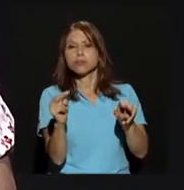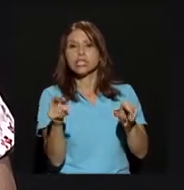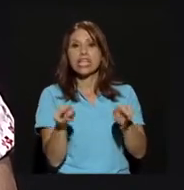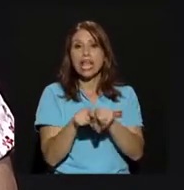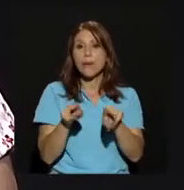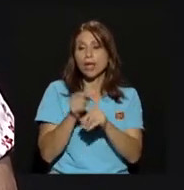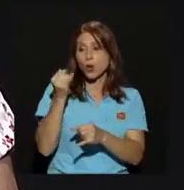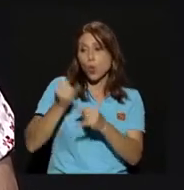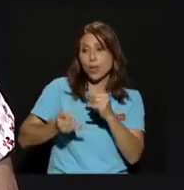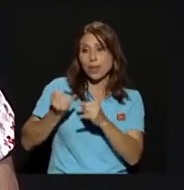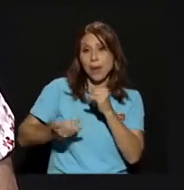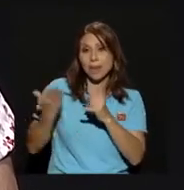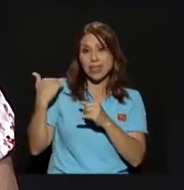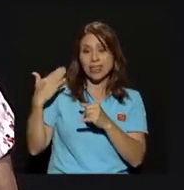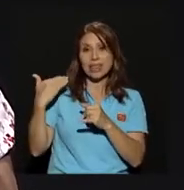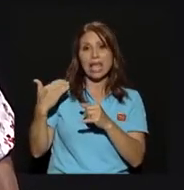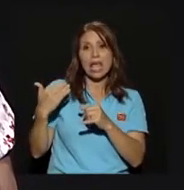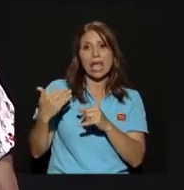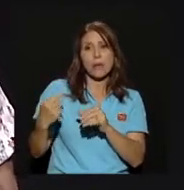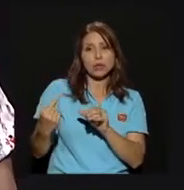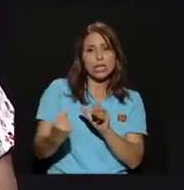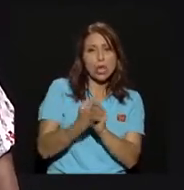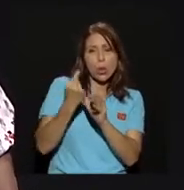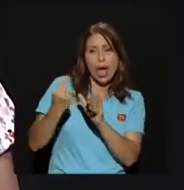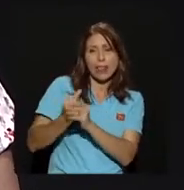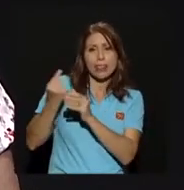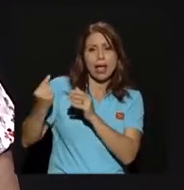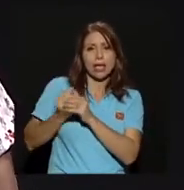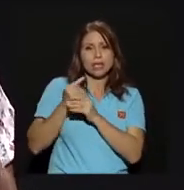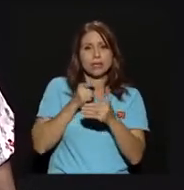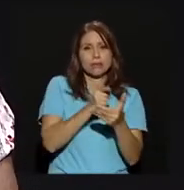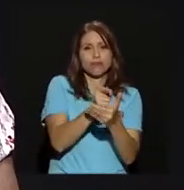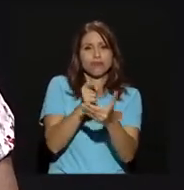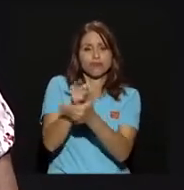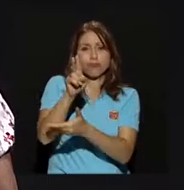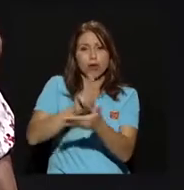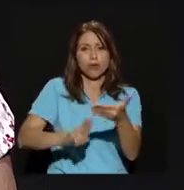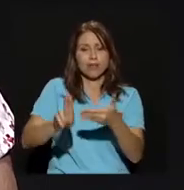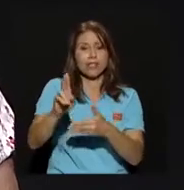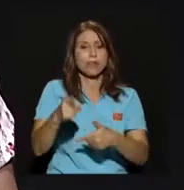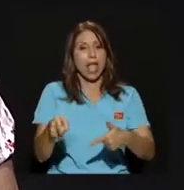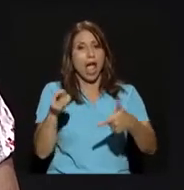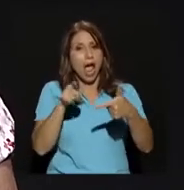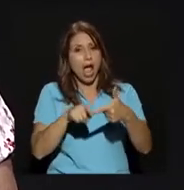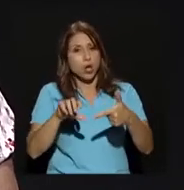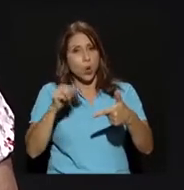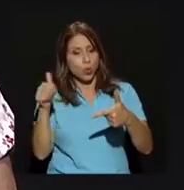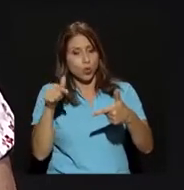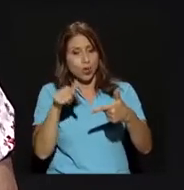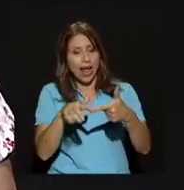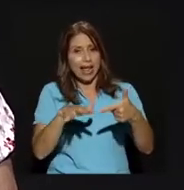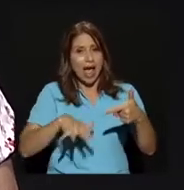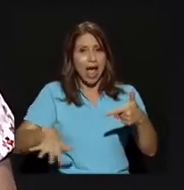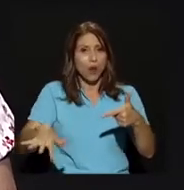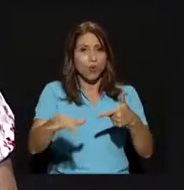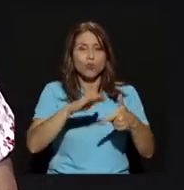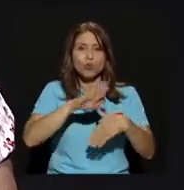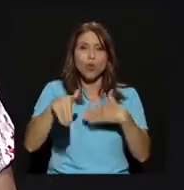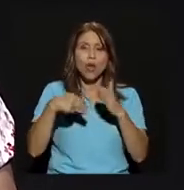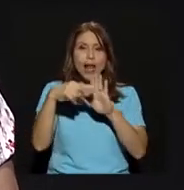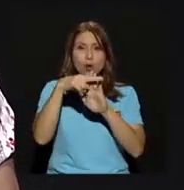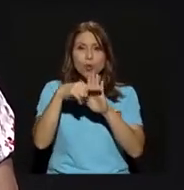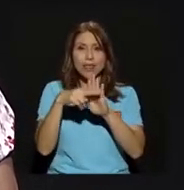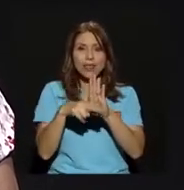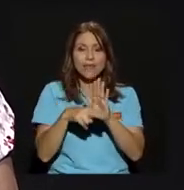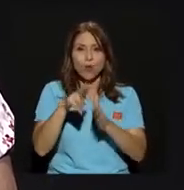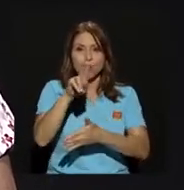también con algunos ataques muy particulares. Hay otro gran eje, que otro gran campo, que es toda la normativa